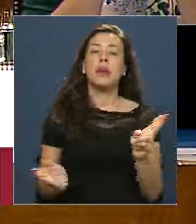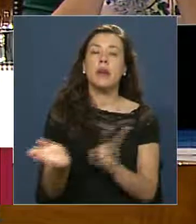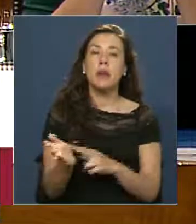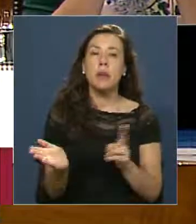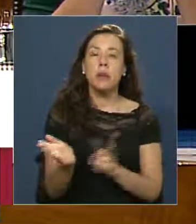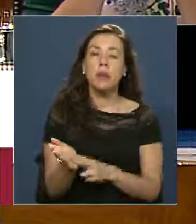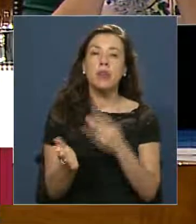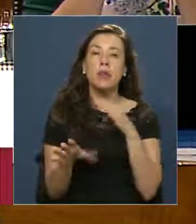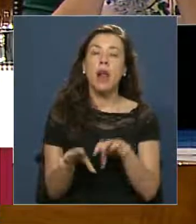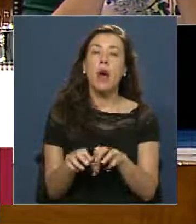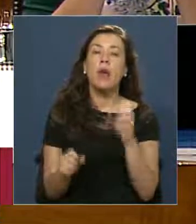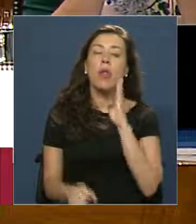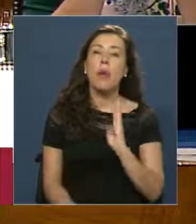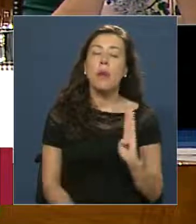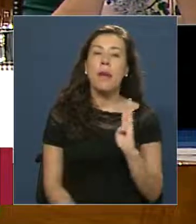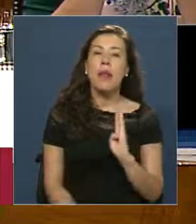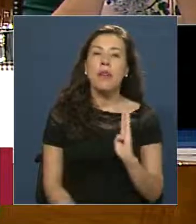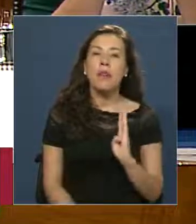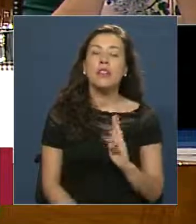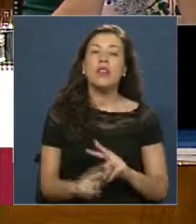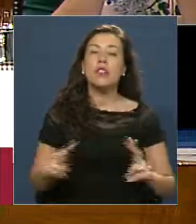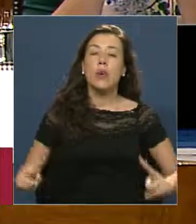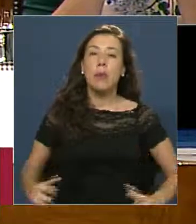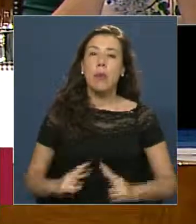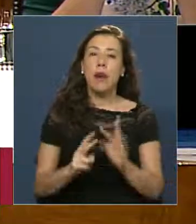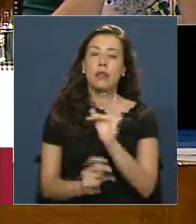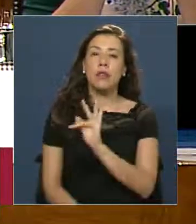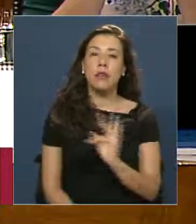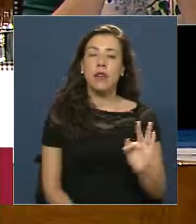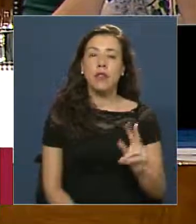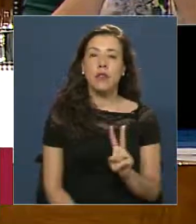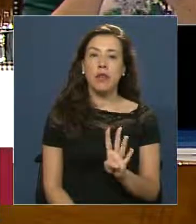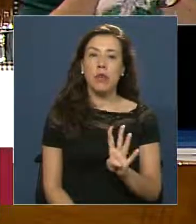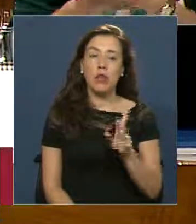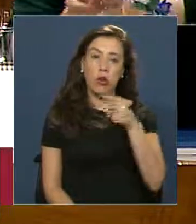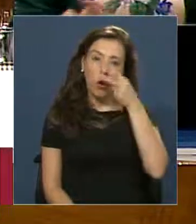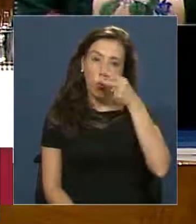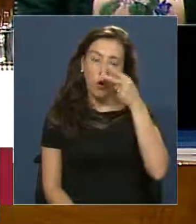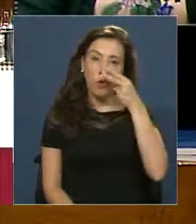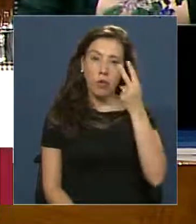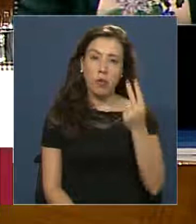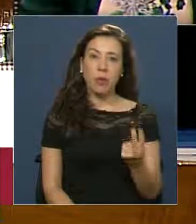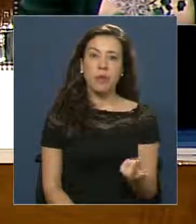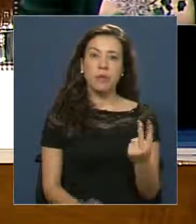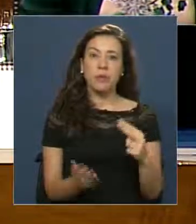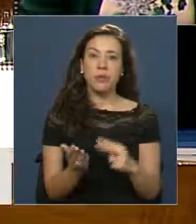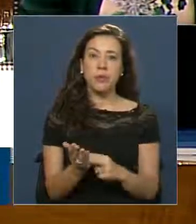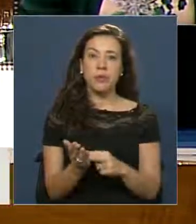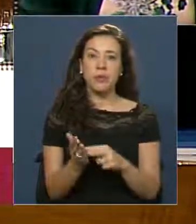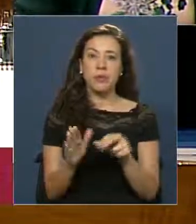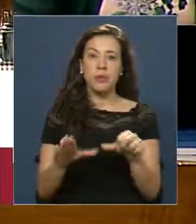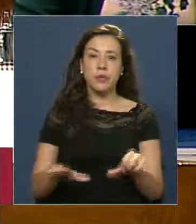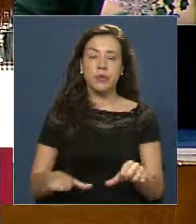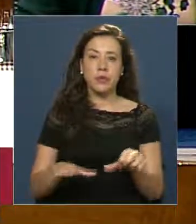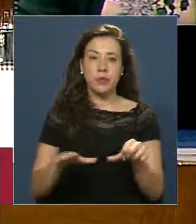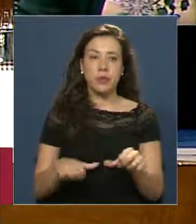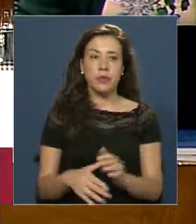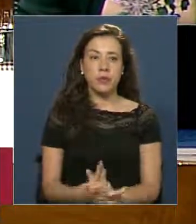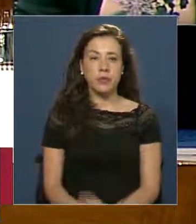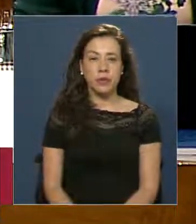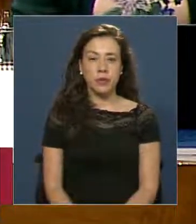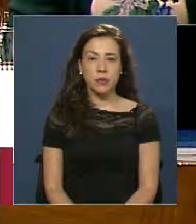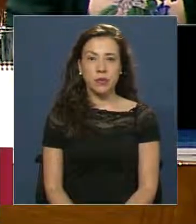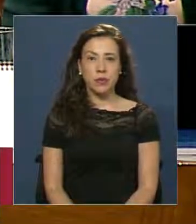imponibles y el Tratado de Beneficios hecha en París, Francia, el 24 de noviembre del año 2016. En